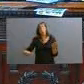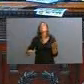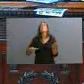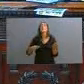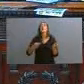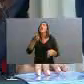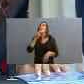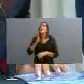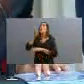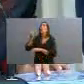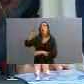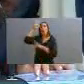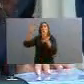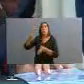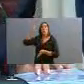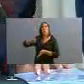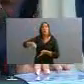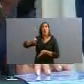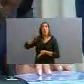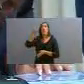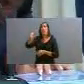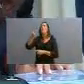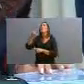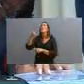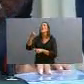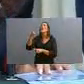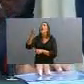va a decidir sobre mi patrimonio y sobre mi libertad,